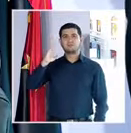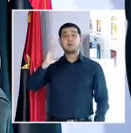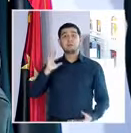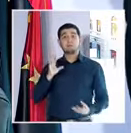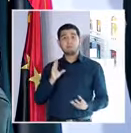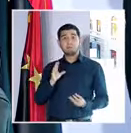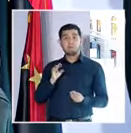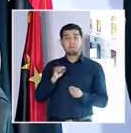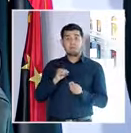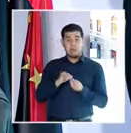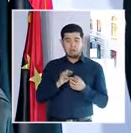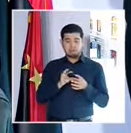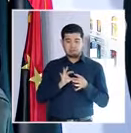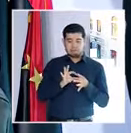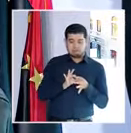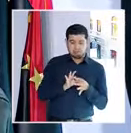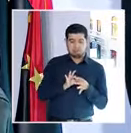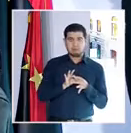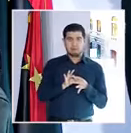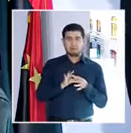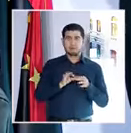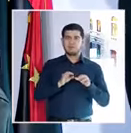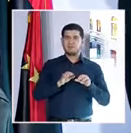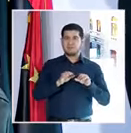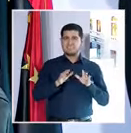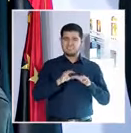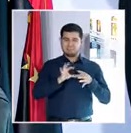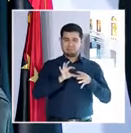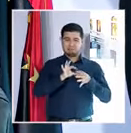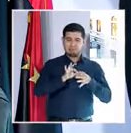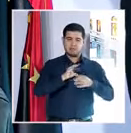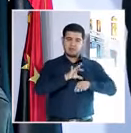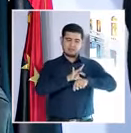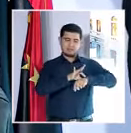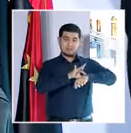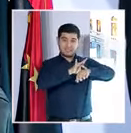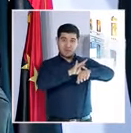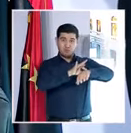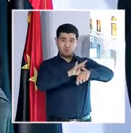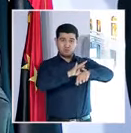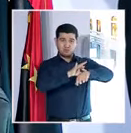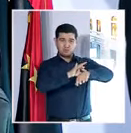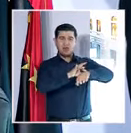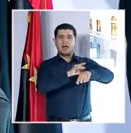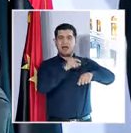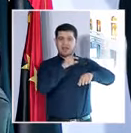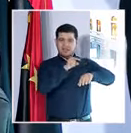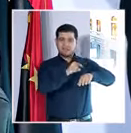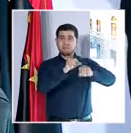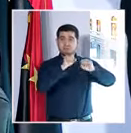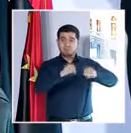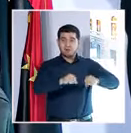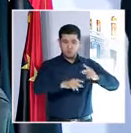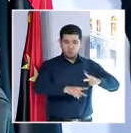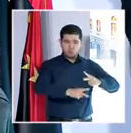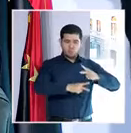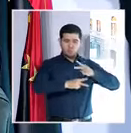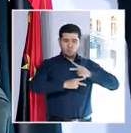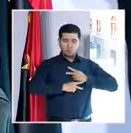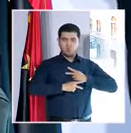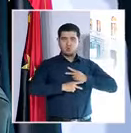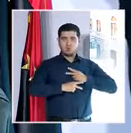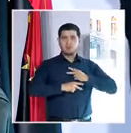del Ministerio de Salud, los honorables congresistas, se logró la apropiación de recursos y